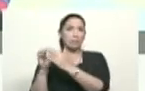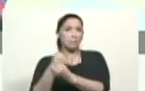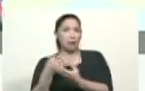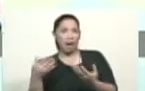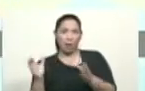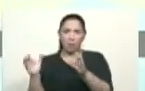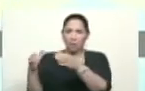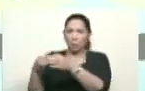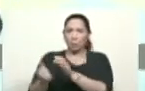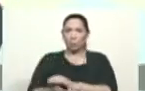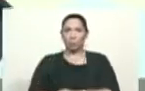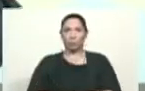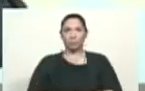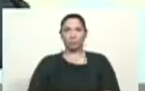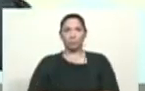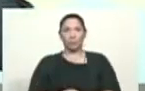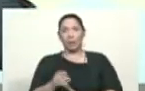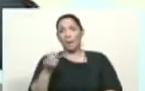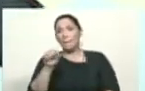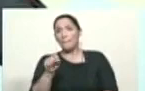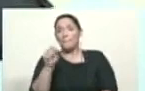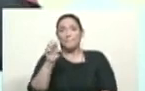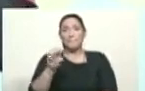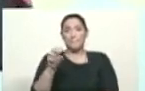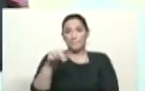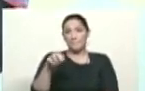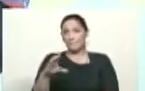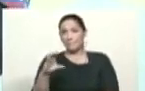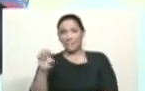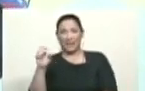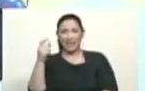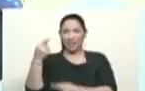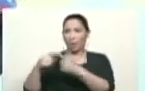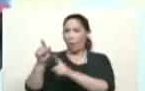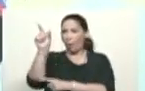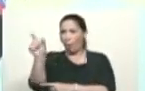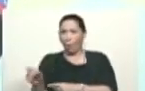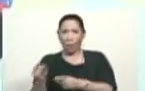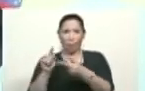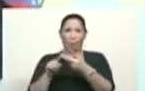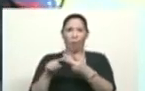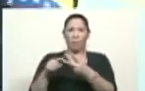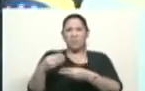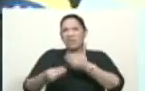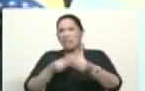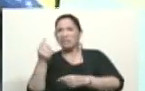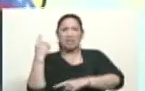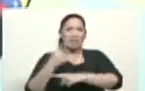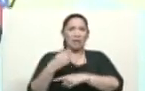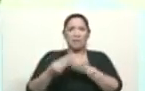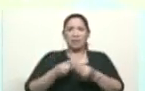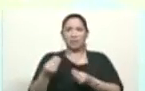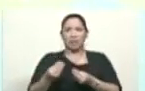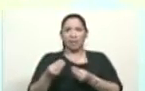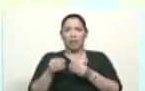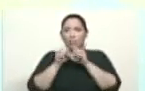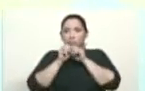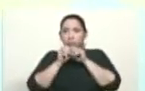se reúne con Pence y con Bolton y le dicen qué hacer, cómo hacer y cuándo hacerlo. Y él lo transmite